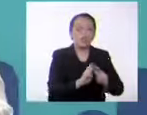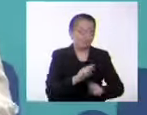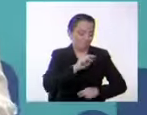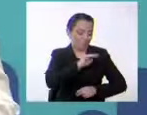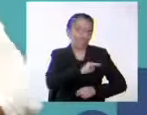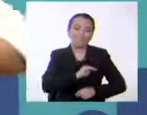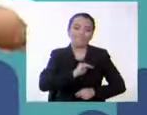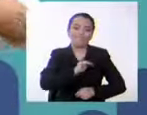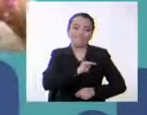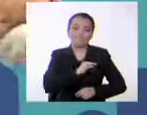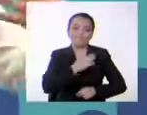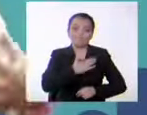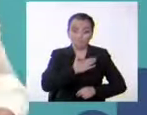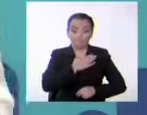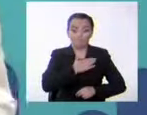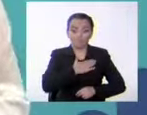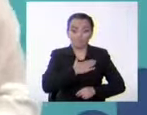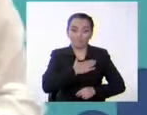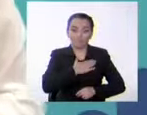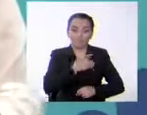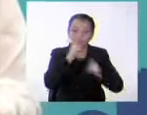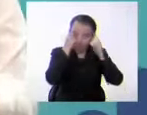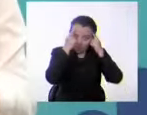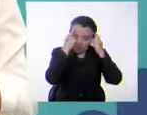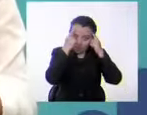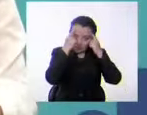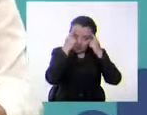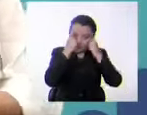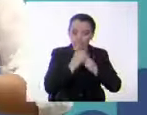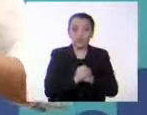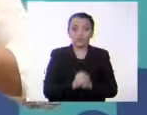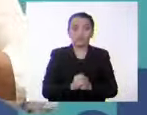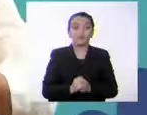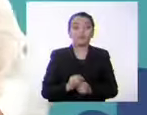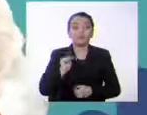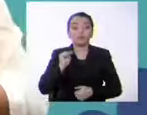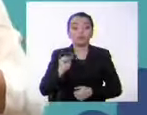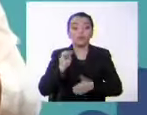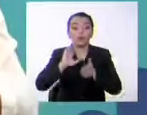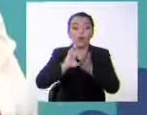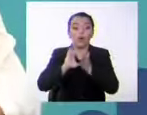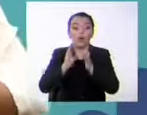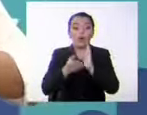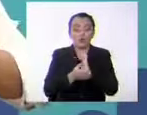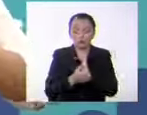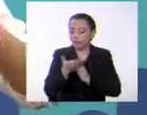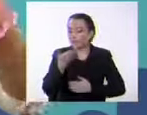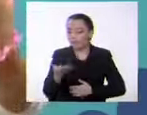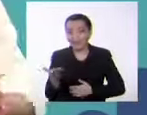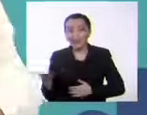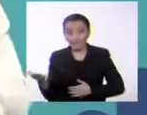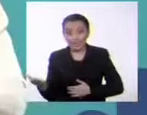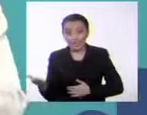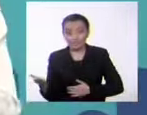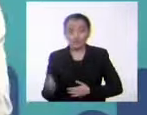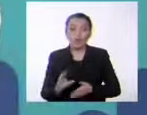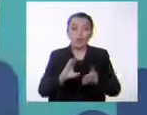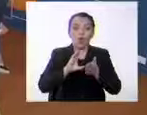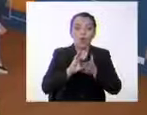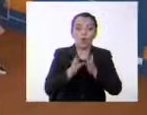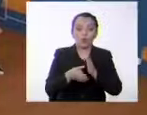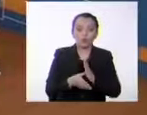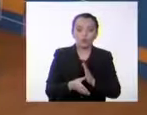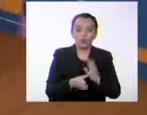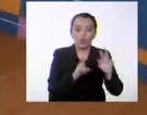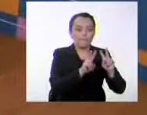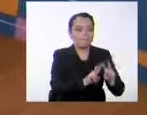esta noción de transformación que tiene que ver con la cultura material e inmaterial. Es decir, aquellas cosas que podemos